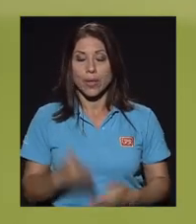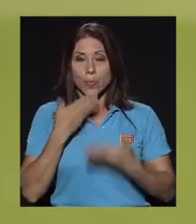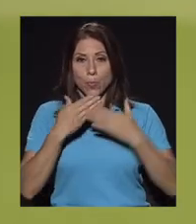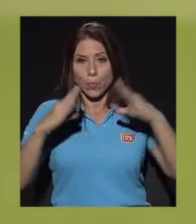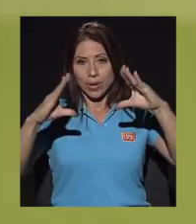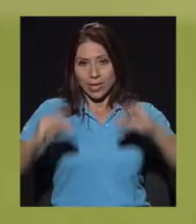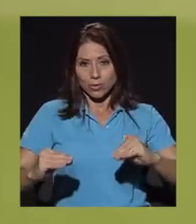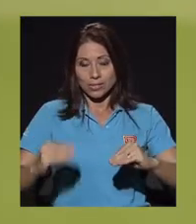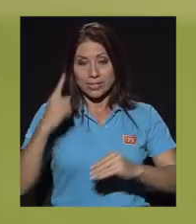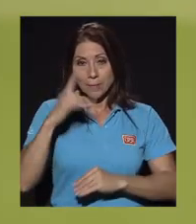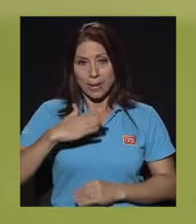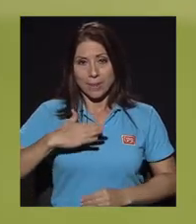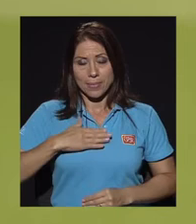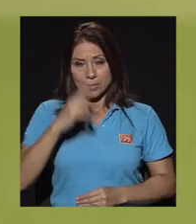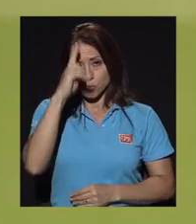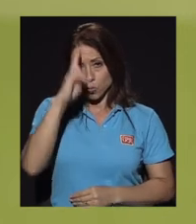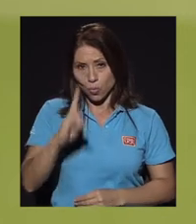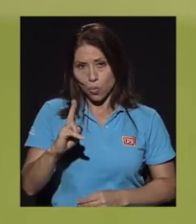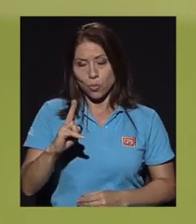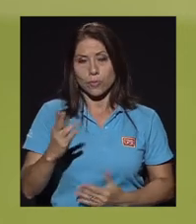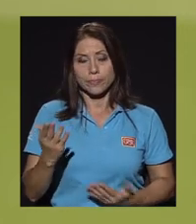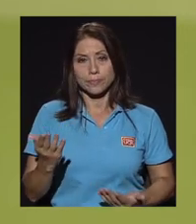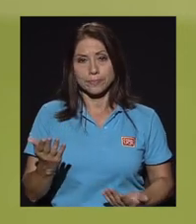Para mí es un honor